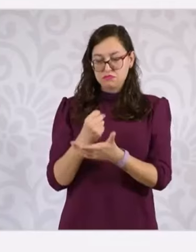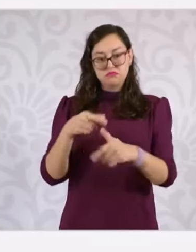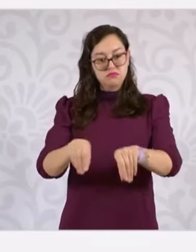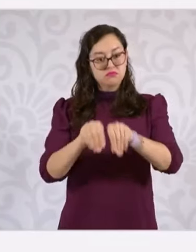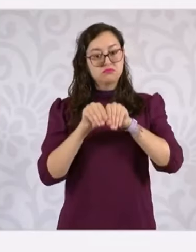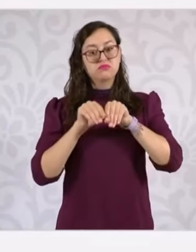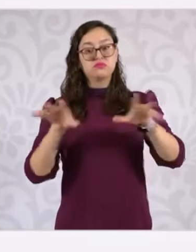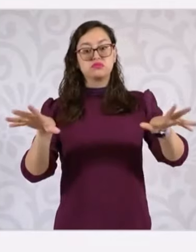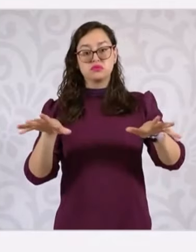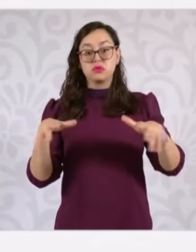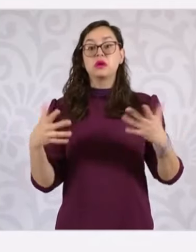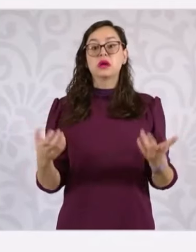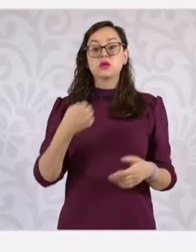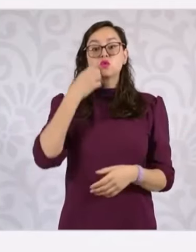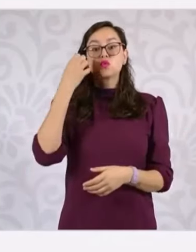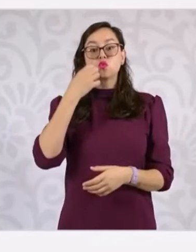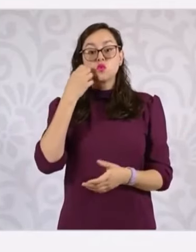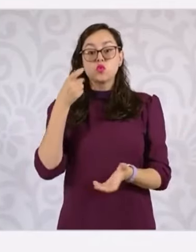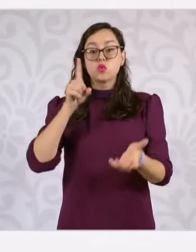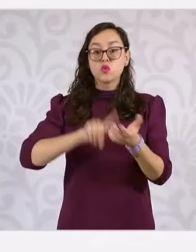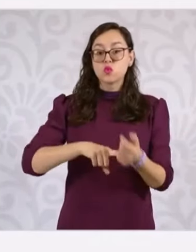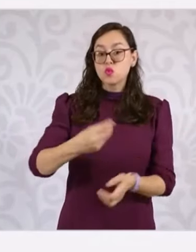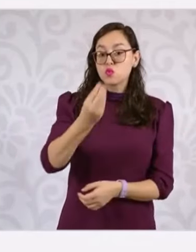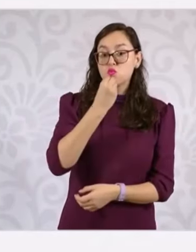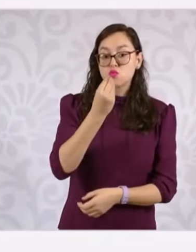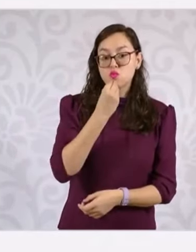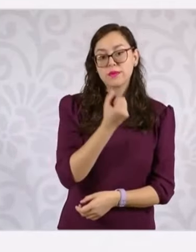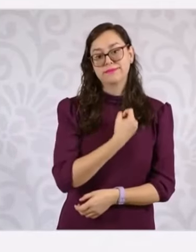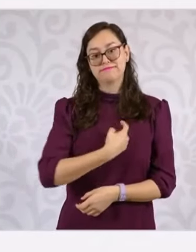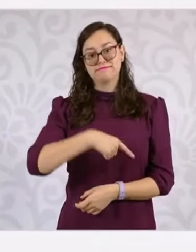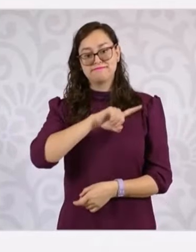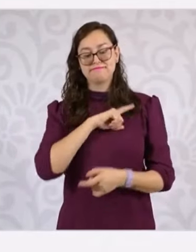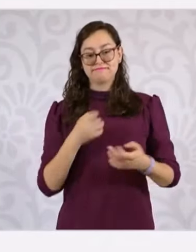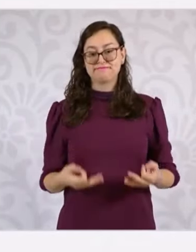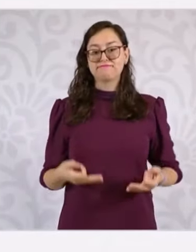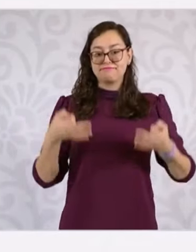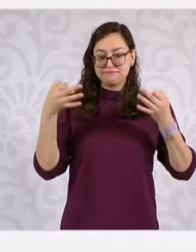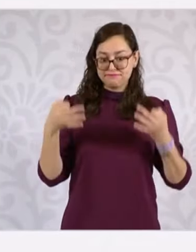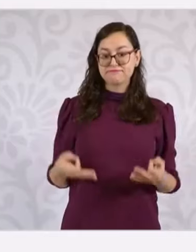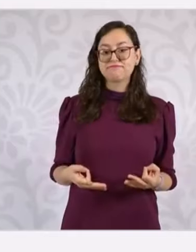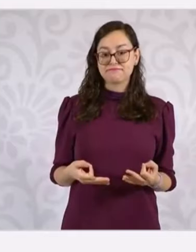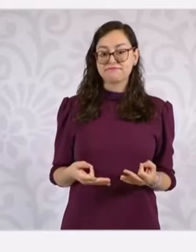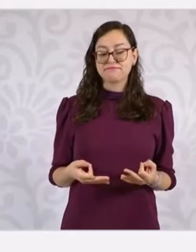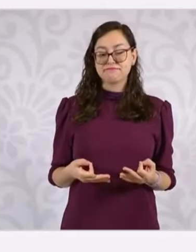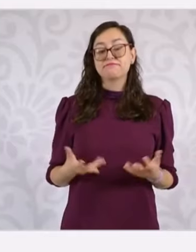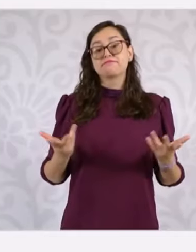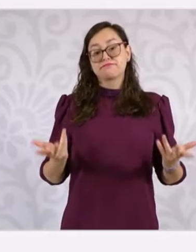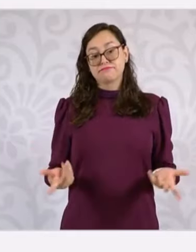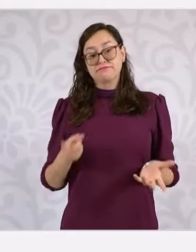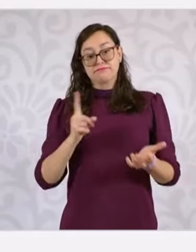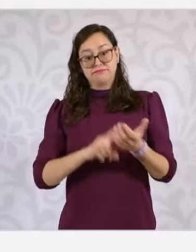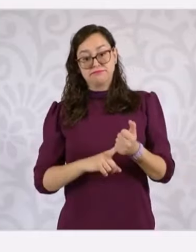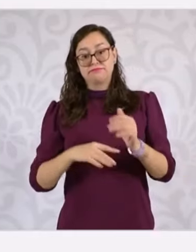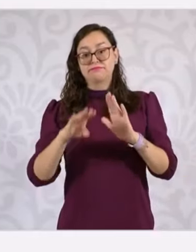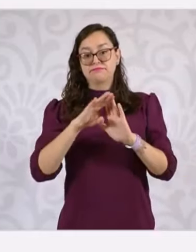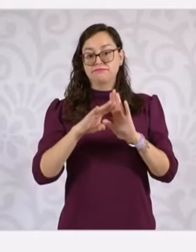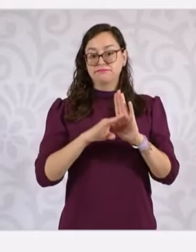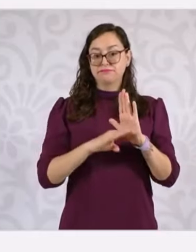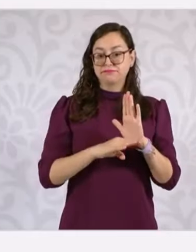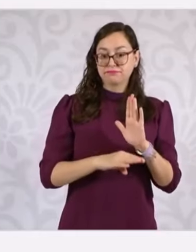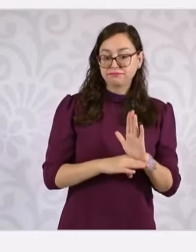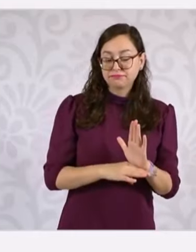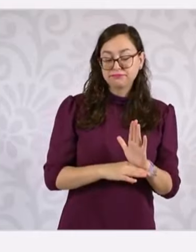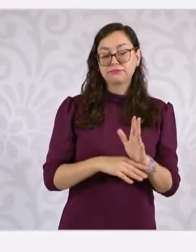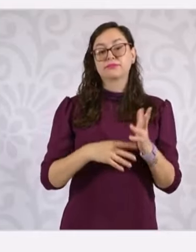promover la salud alimentaria en las escuelas. El acuerdo mediante el cual se establecen los lineamientos